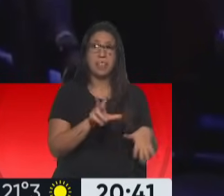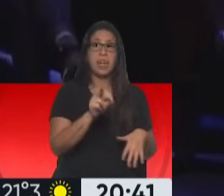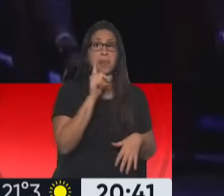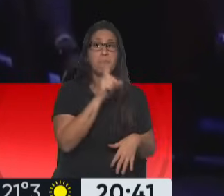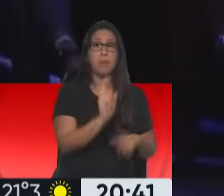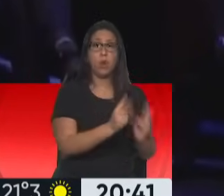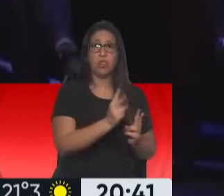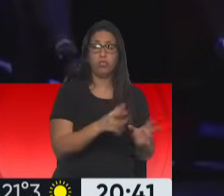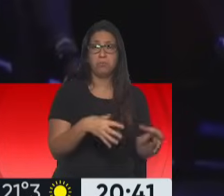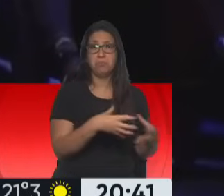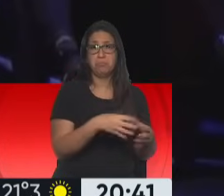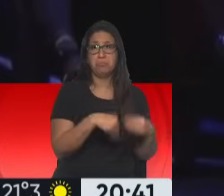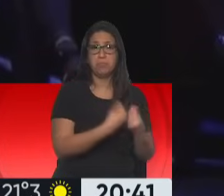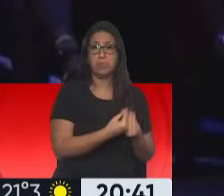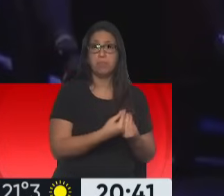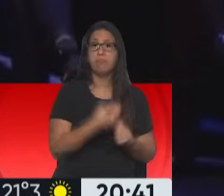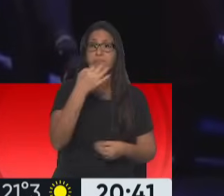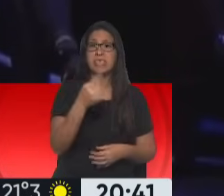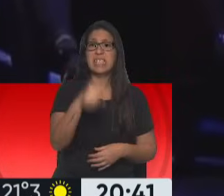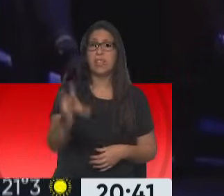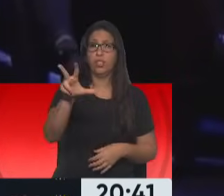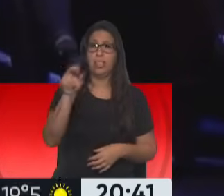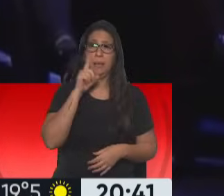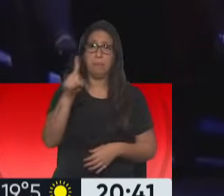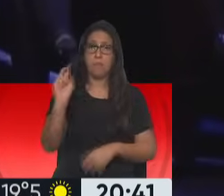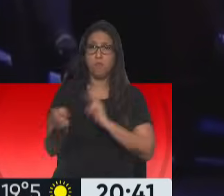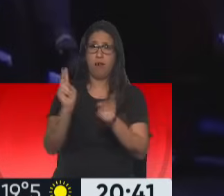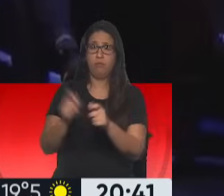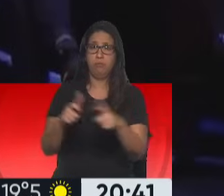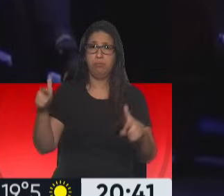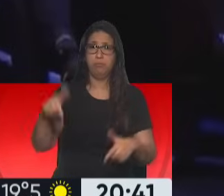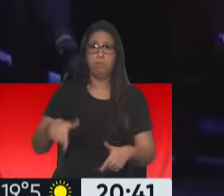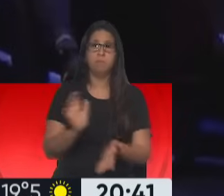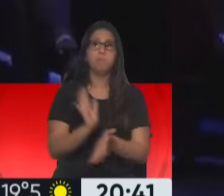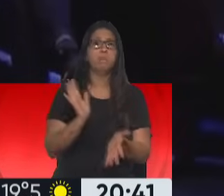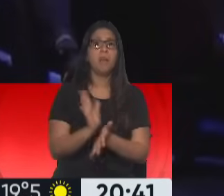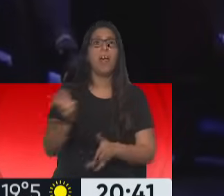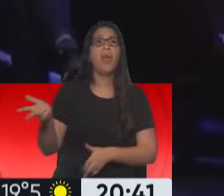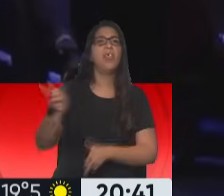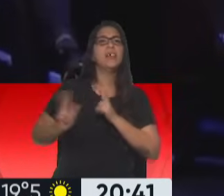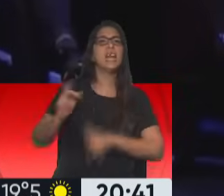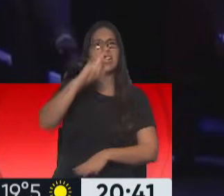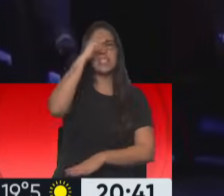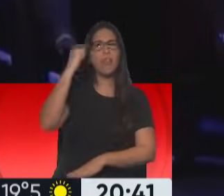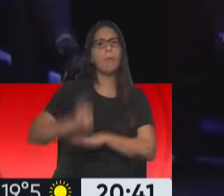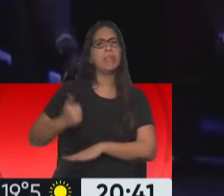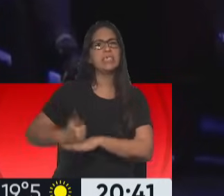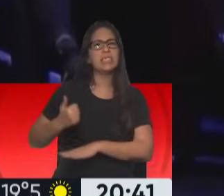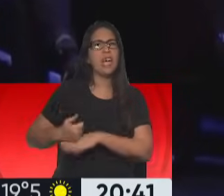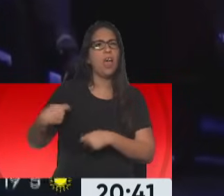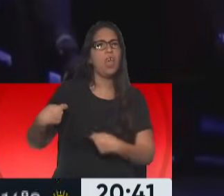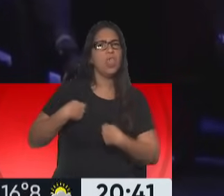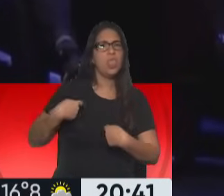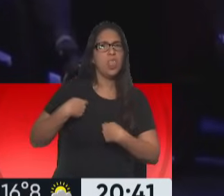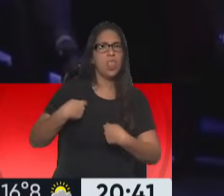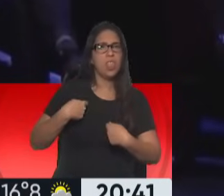muertos. Sin embargo, tuvimos 130.000. Es decir, que nos vendieron la idea del Estado presente, nos vendieron